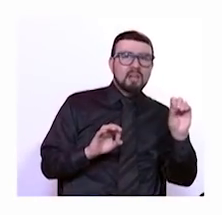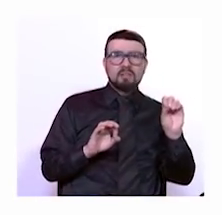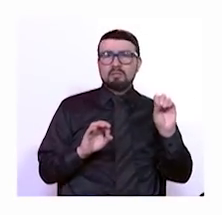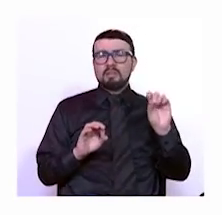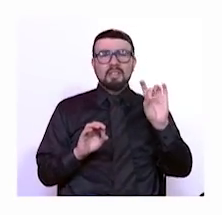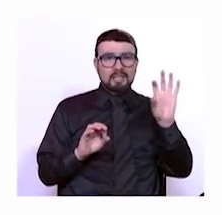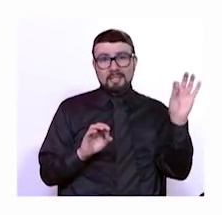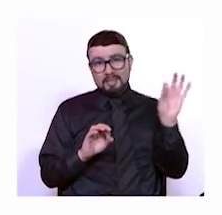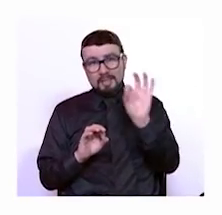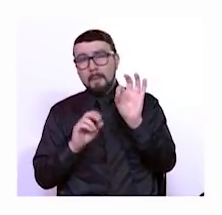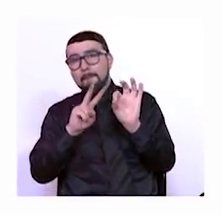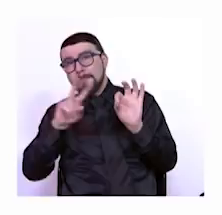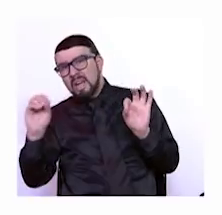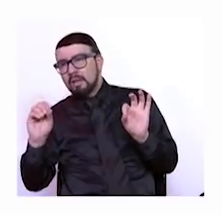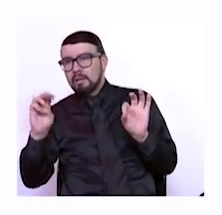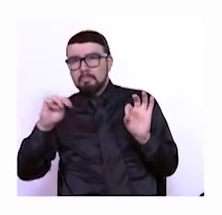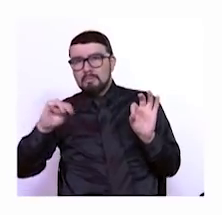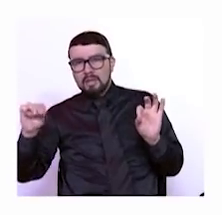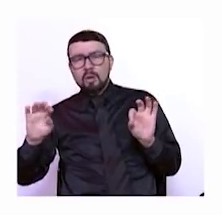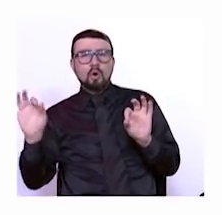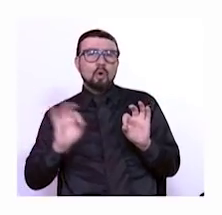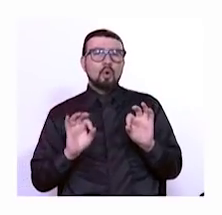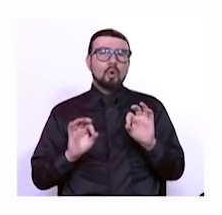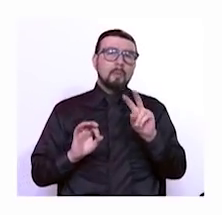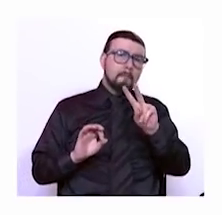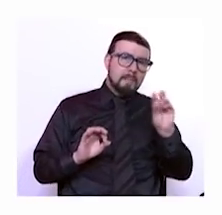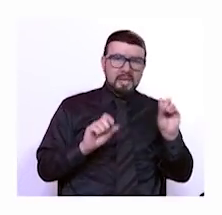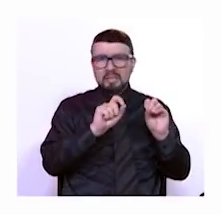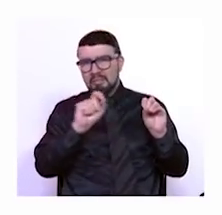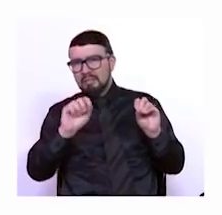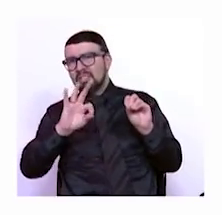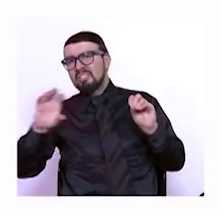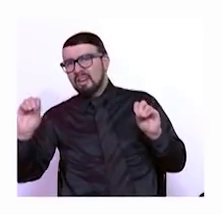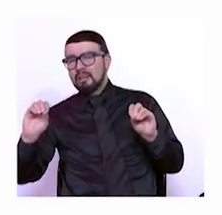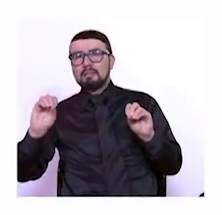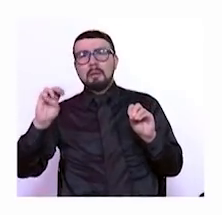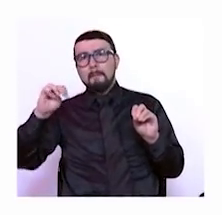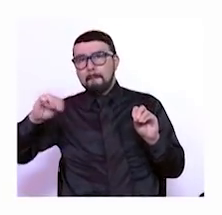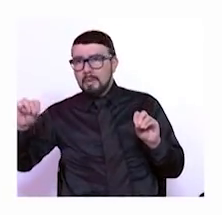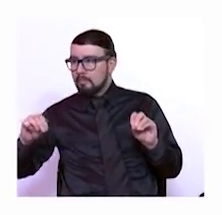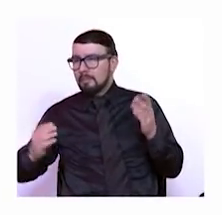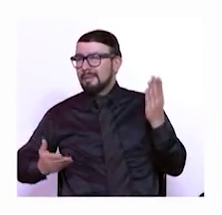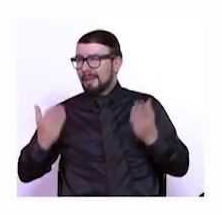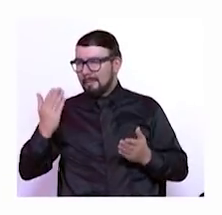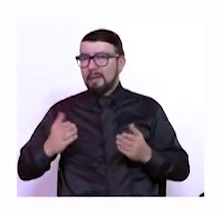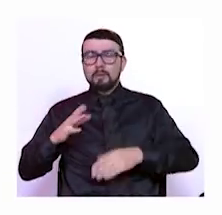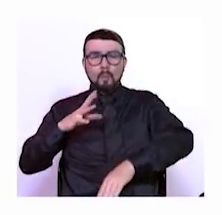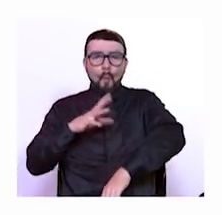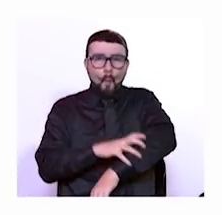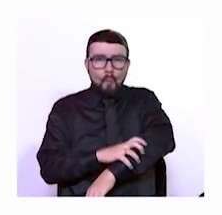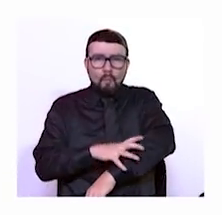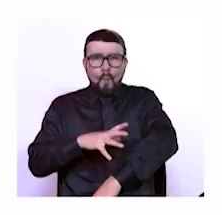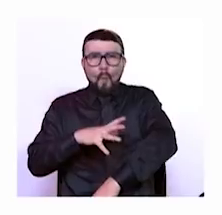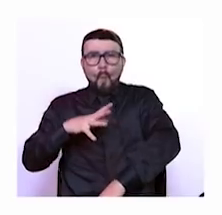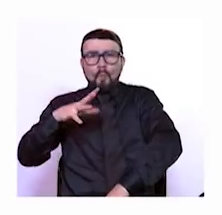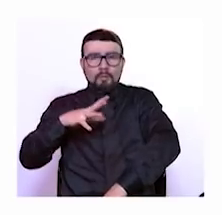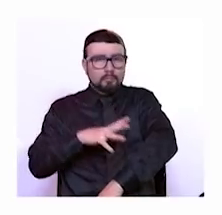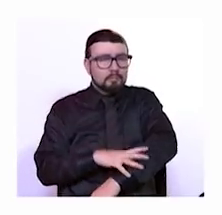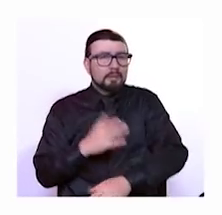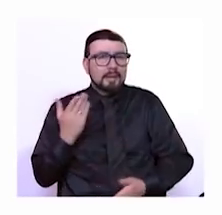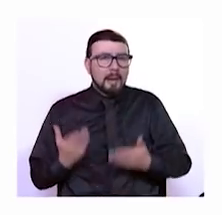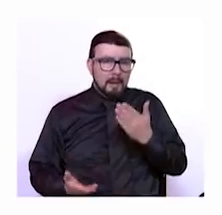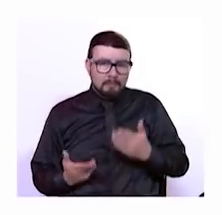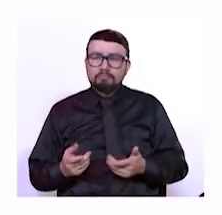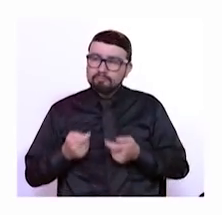a 20 milímetros de mercurio o de 20 a 30 milímetros de mercurio. Eso es la graduación y eso es lo que nosotros necesitamos y